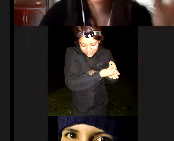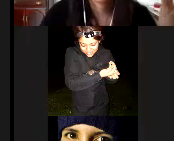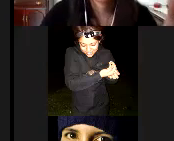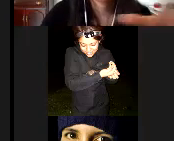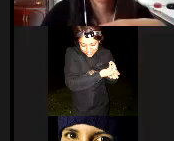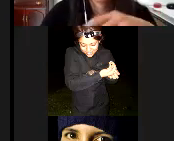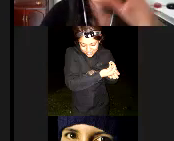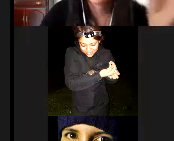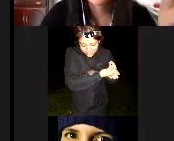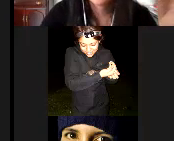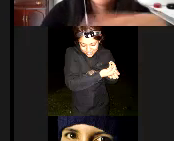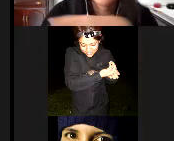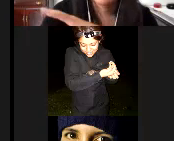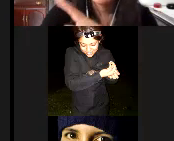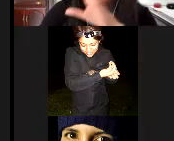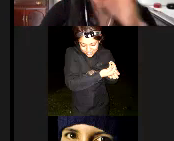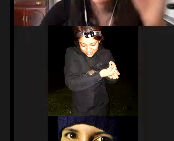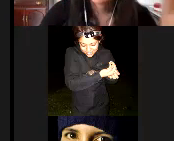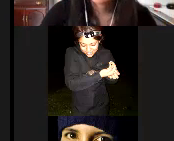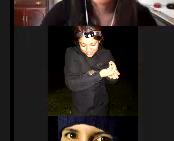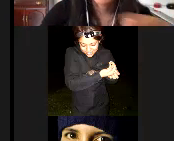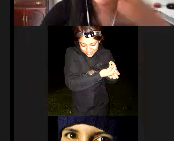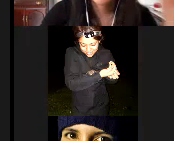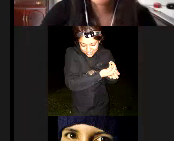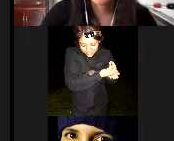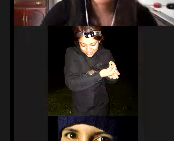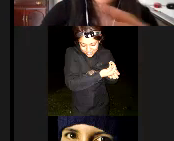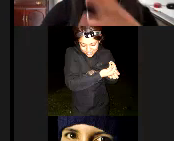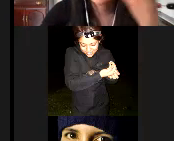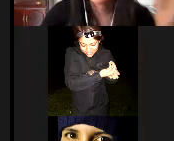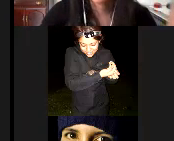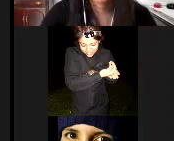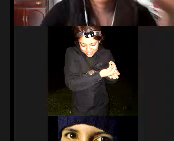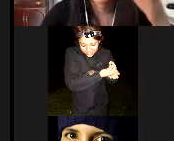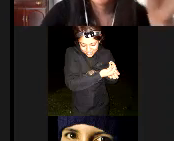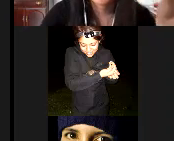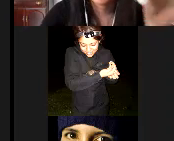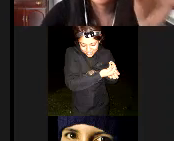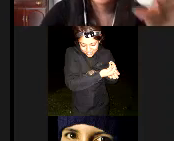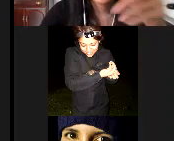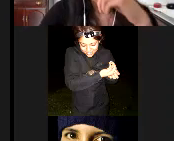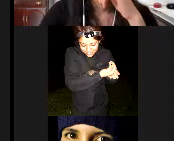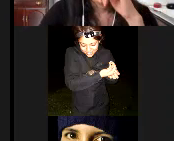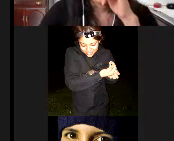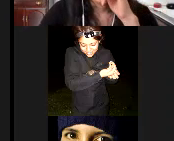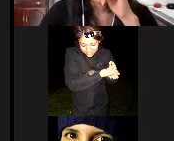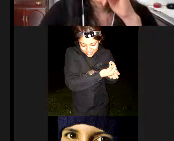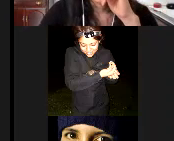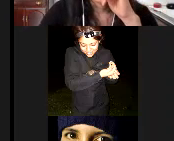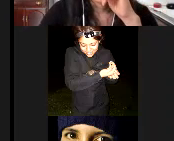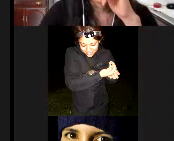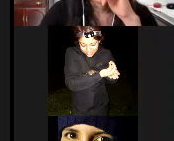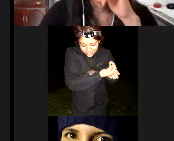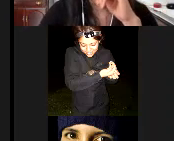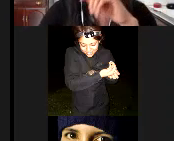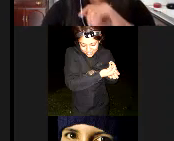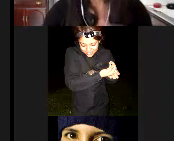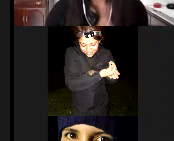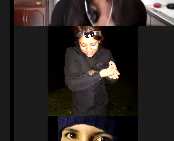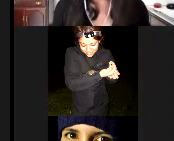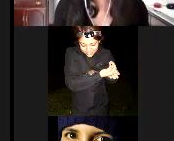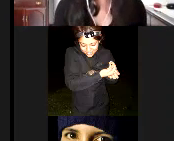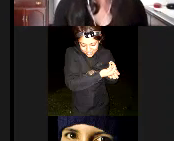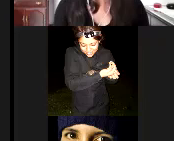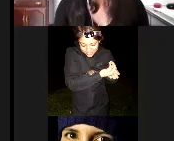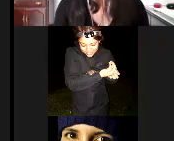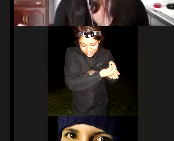todo el mundo está hablando de gestión integrada, de investigación interdisciplinarias, de poner todo ahí y hacer las cosas correctamente? ¿Crees que